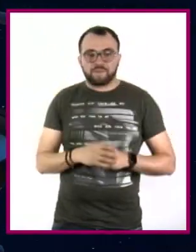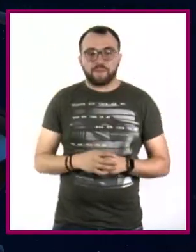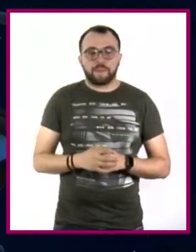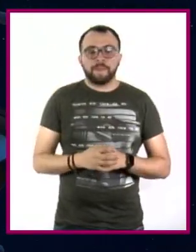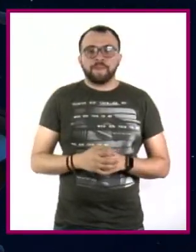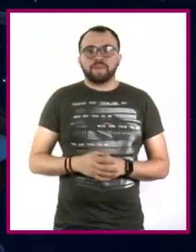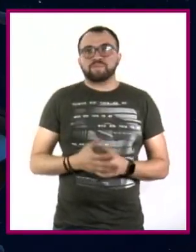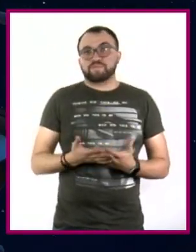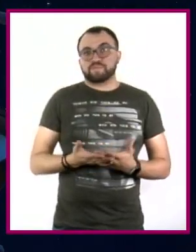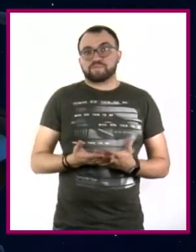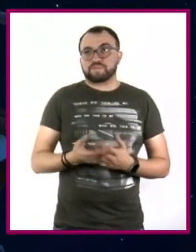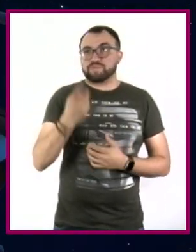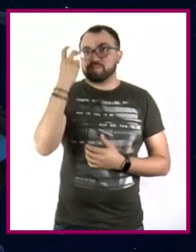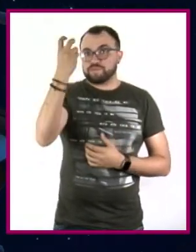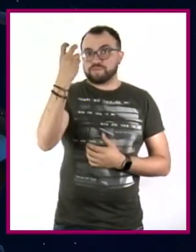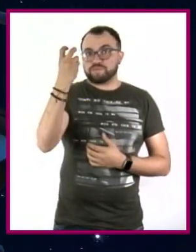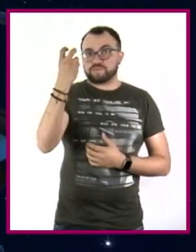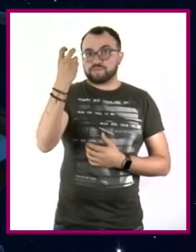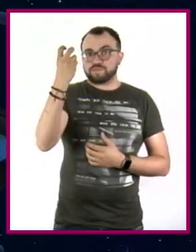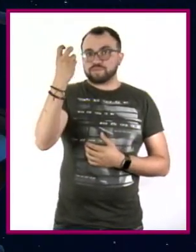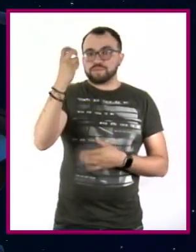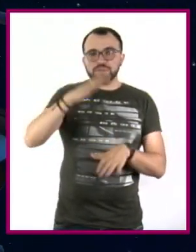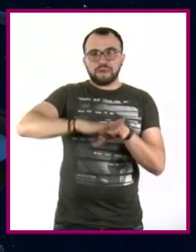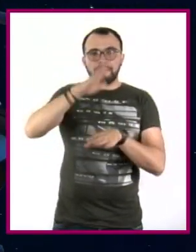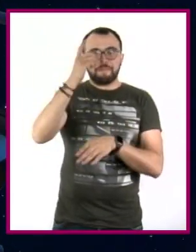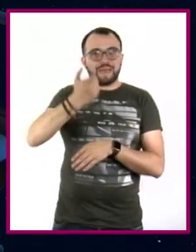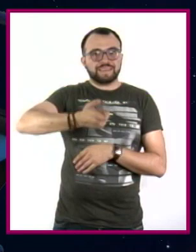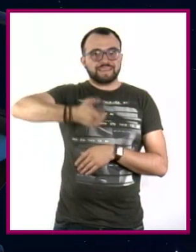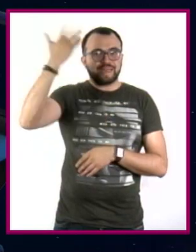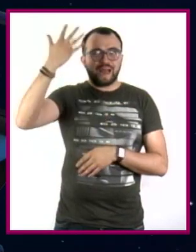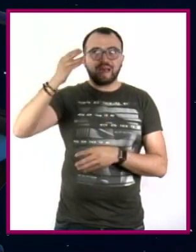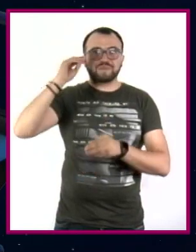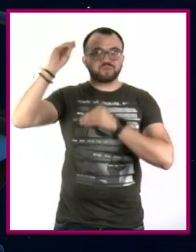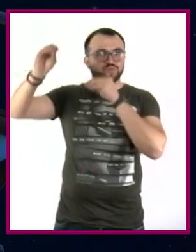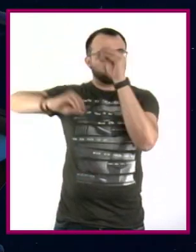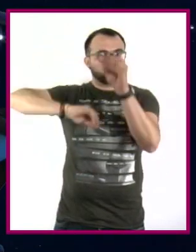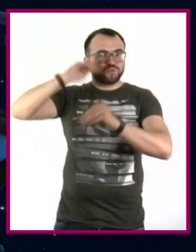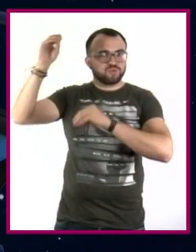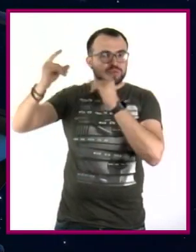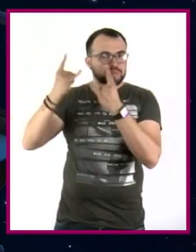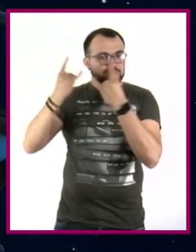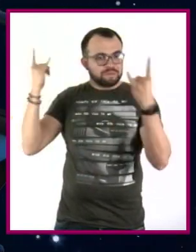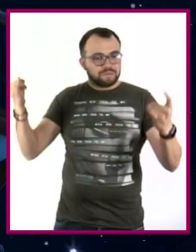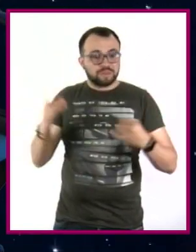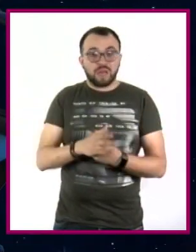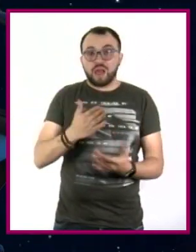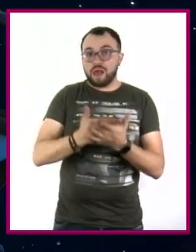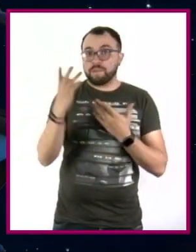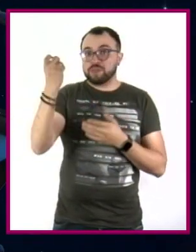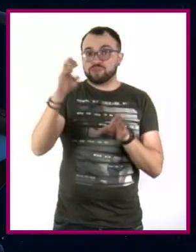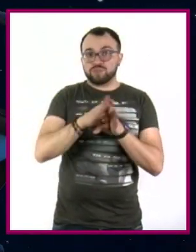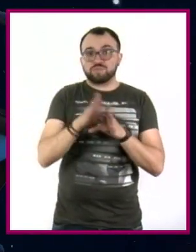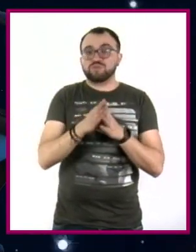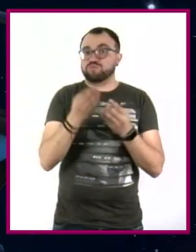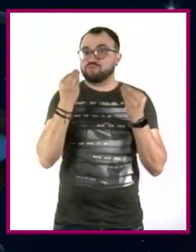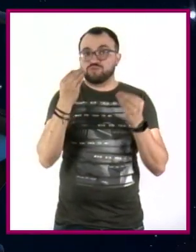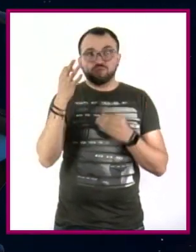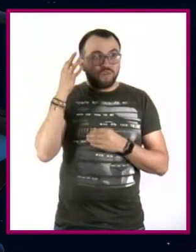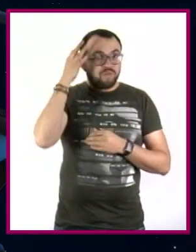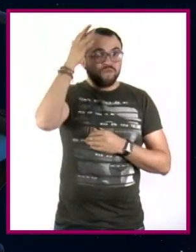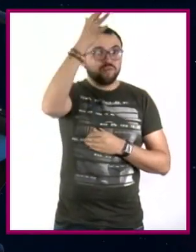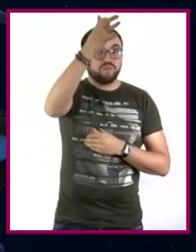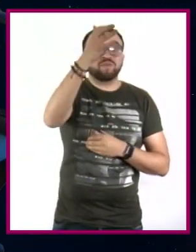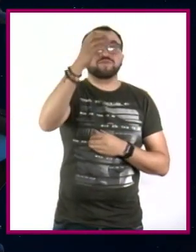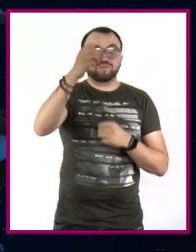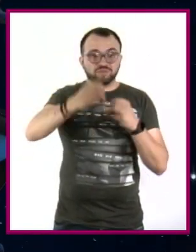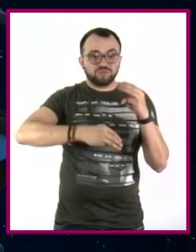Y cómo no, es uno de los objetos más caros jamás construidos en la historia. Además, representa un paso enorme para el futuro de la